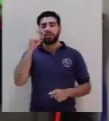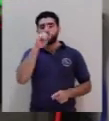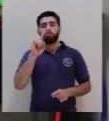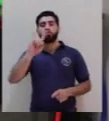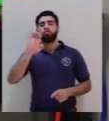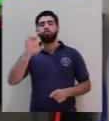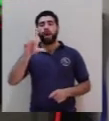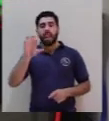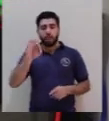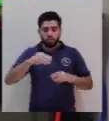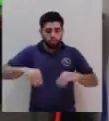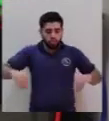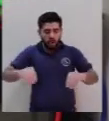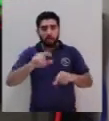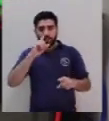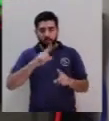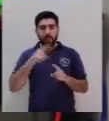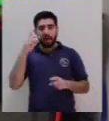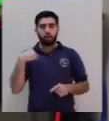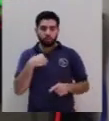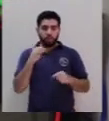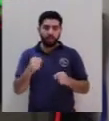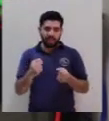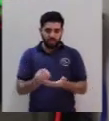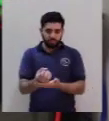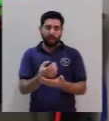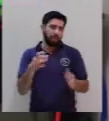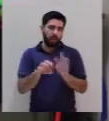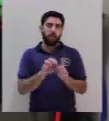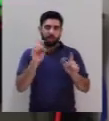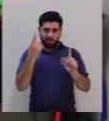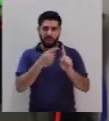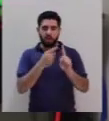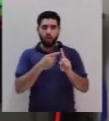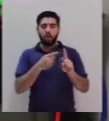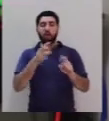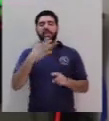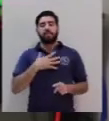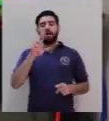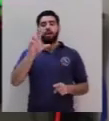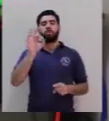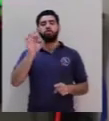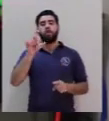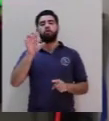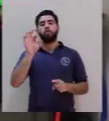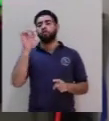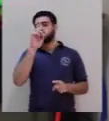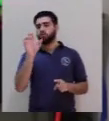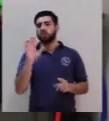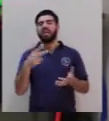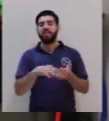suelo. Tenemos el rocoso o el de piedras, como normalmente lo conocemos, el